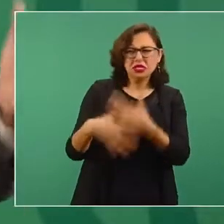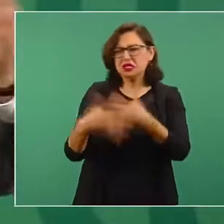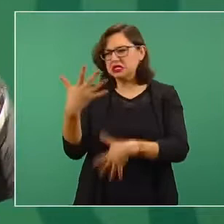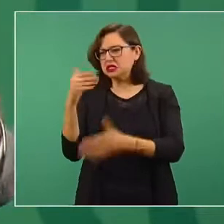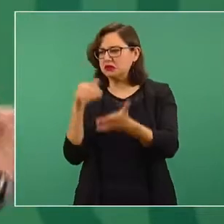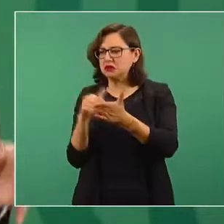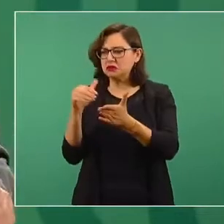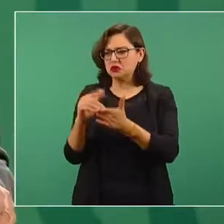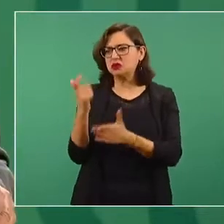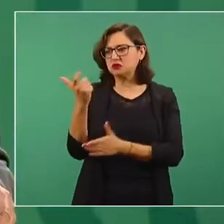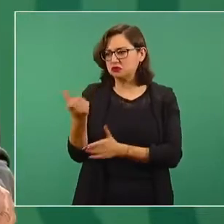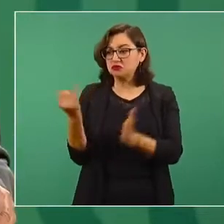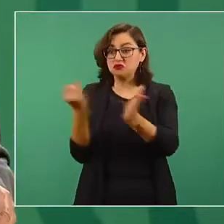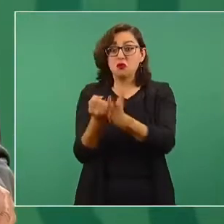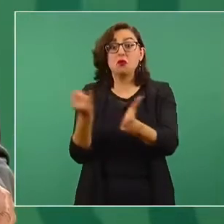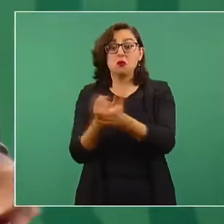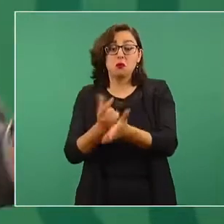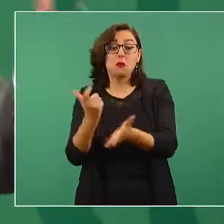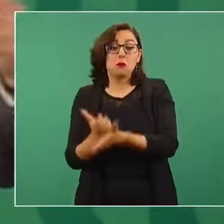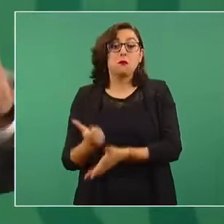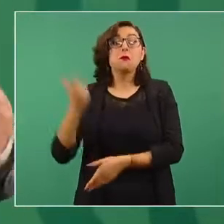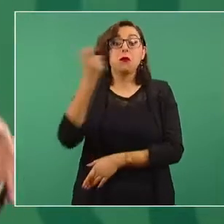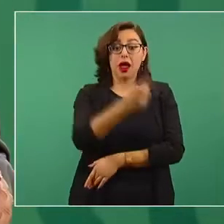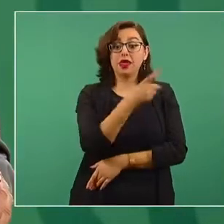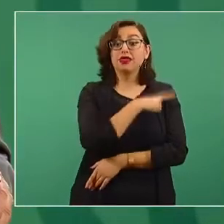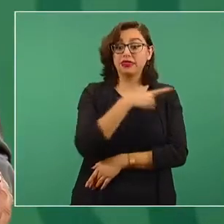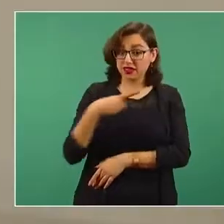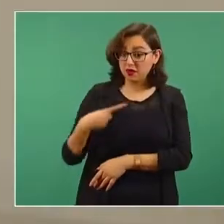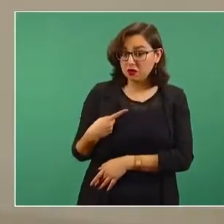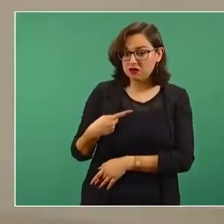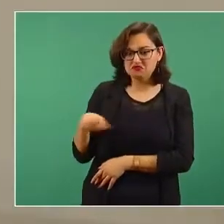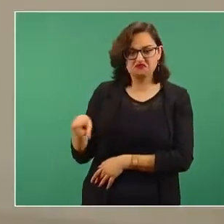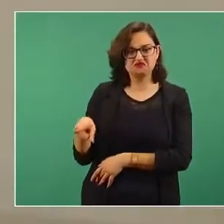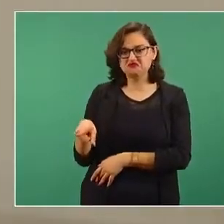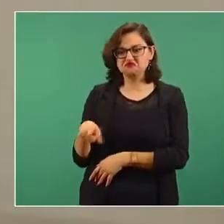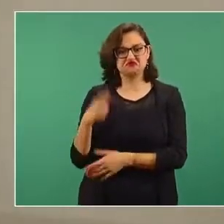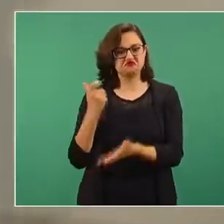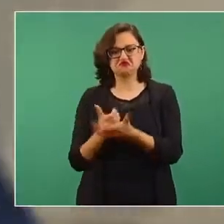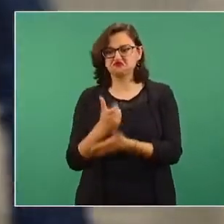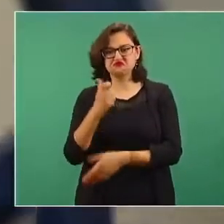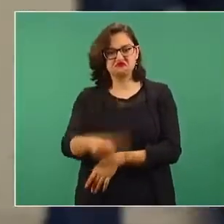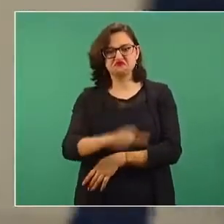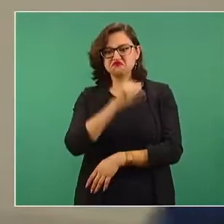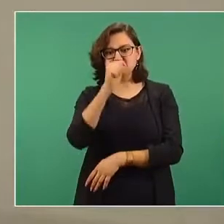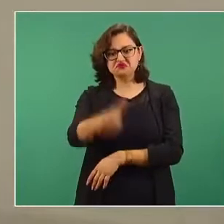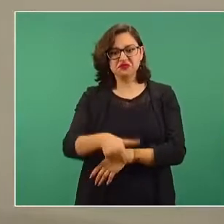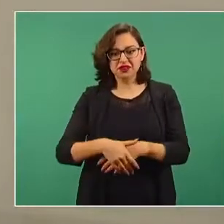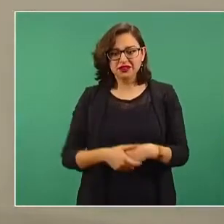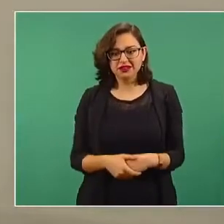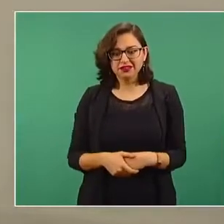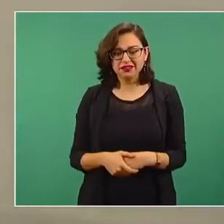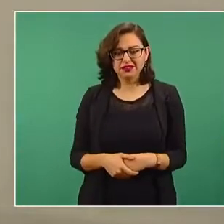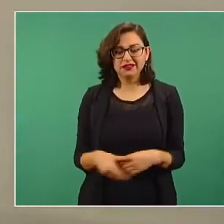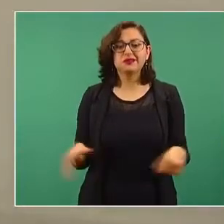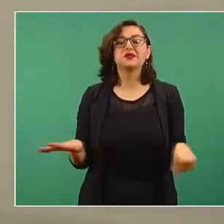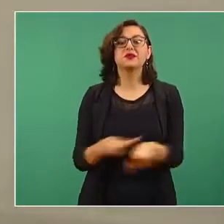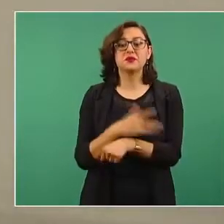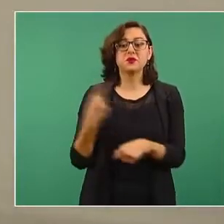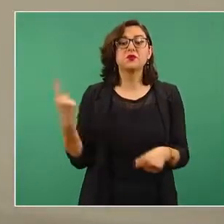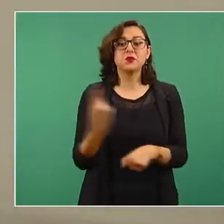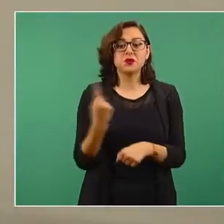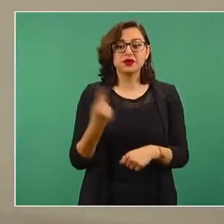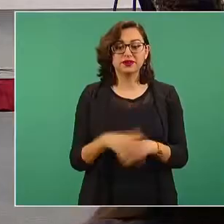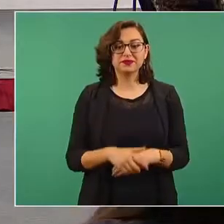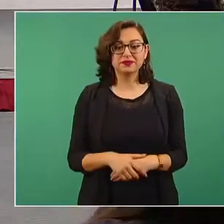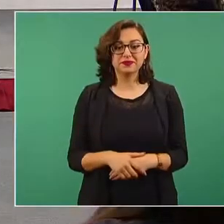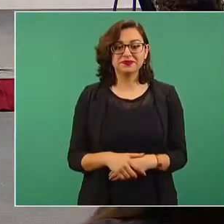de impuestos. Y no los pagaron. Porque además había una